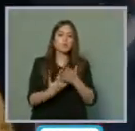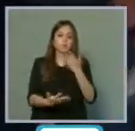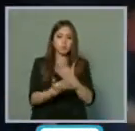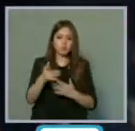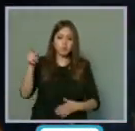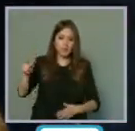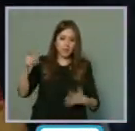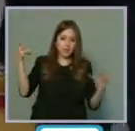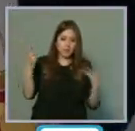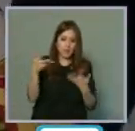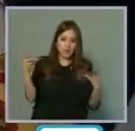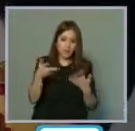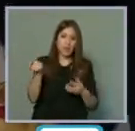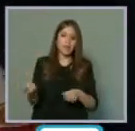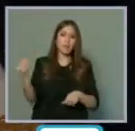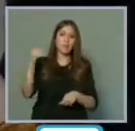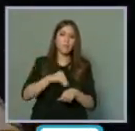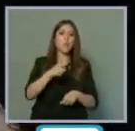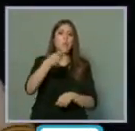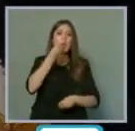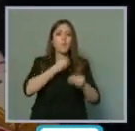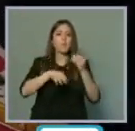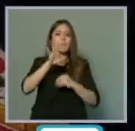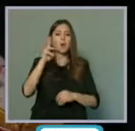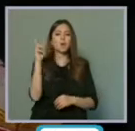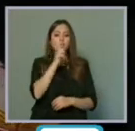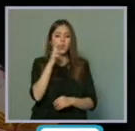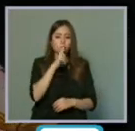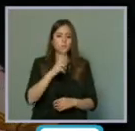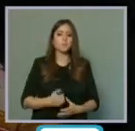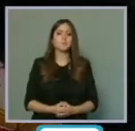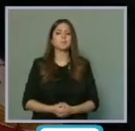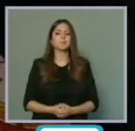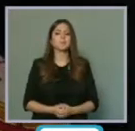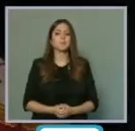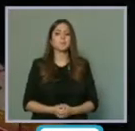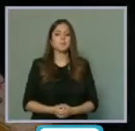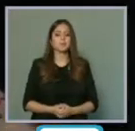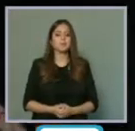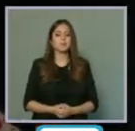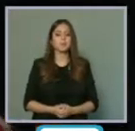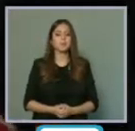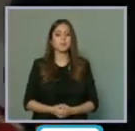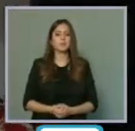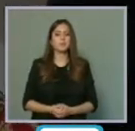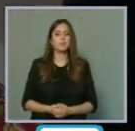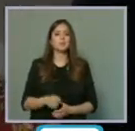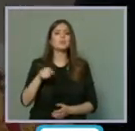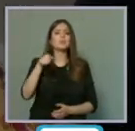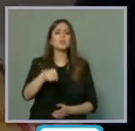aquí. Con el toque ruso. Sí, todas estas cosas preparamos aquí. ¿Y esto qué